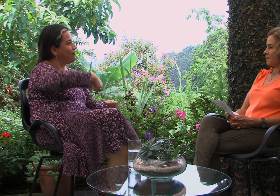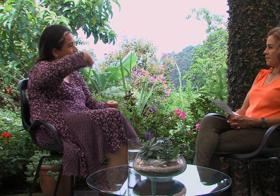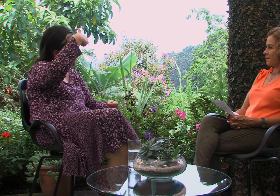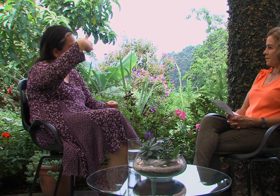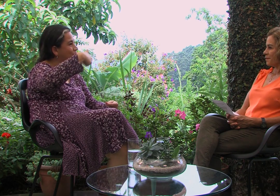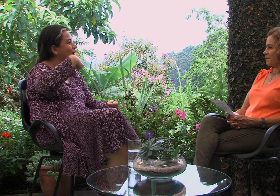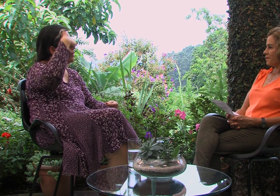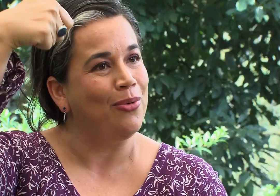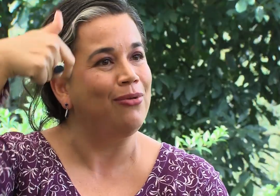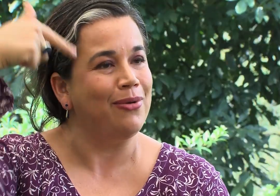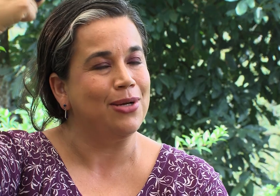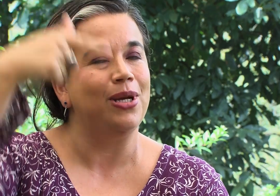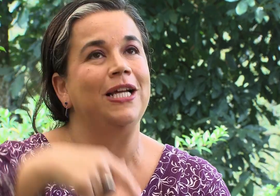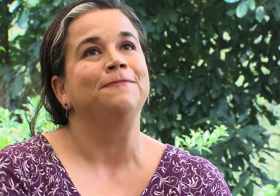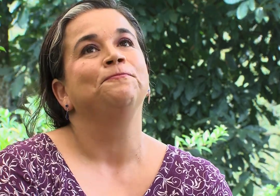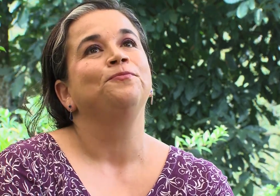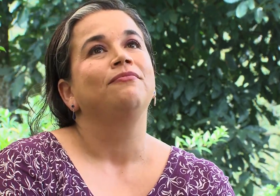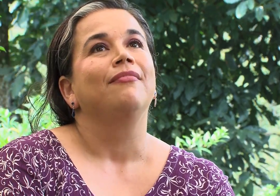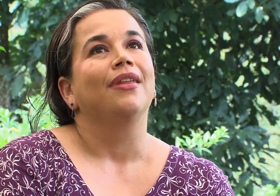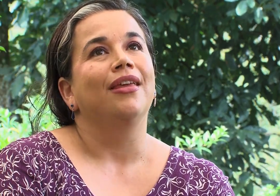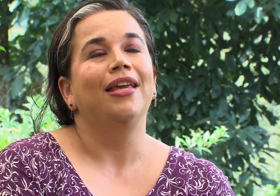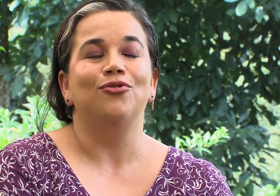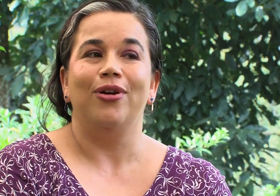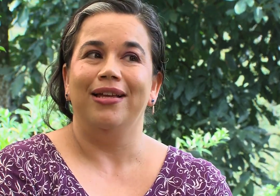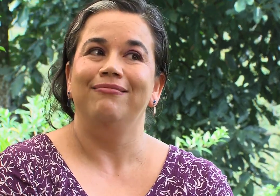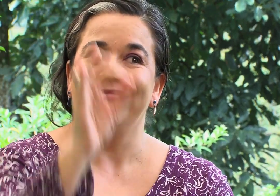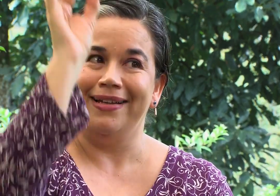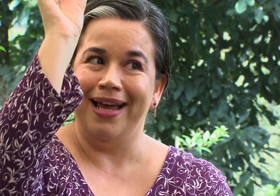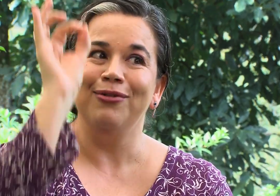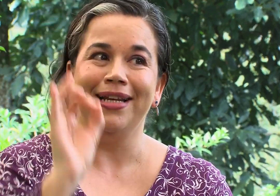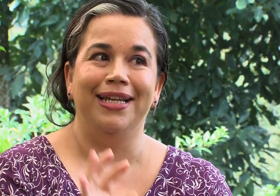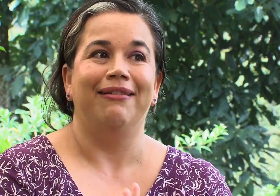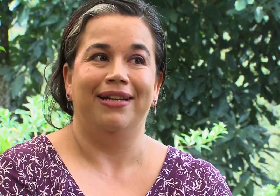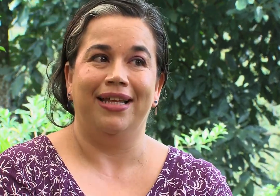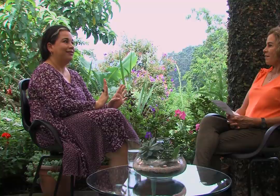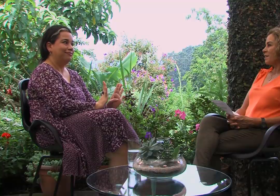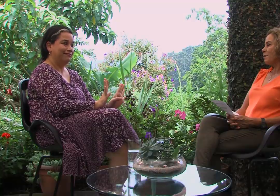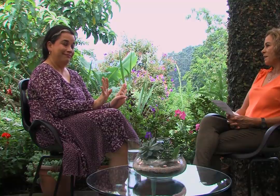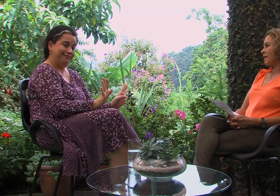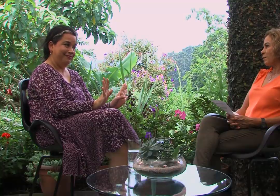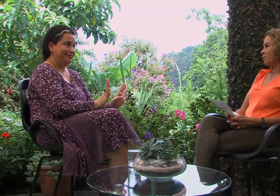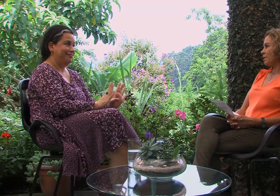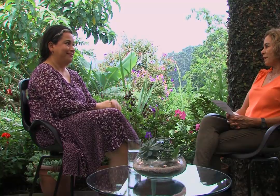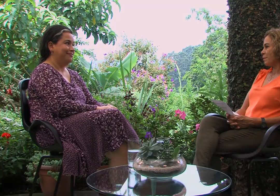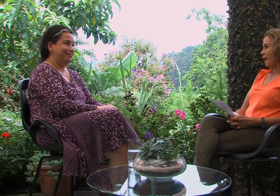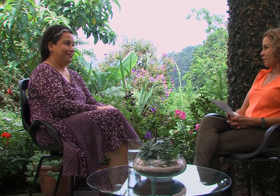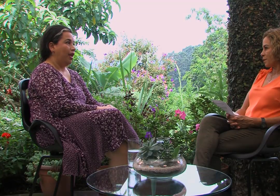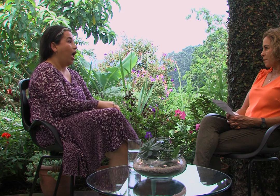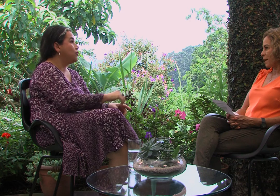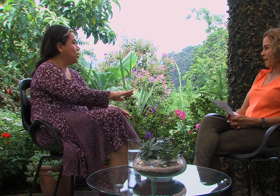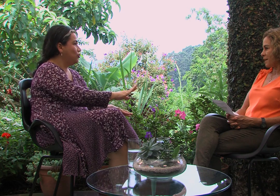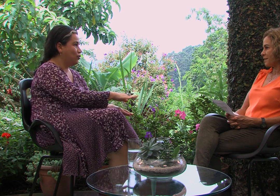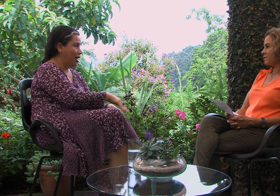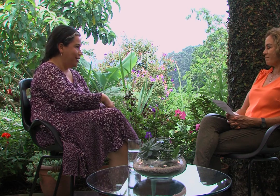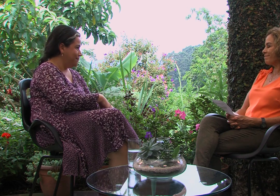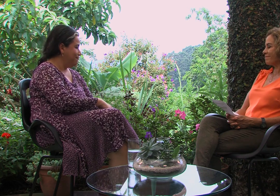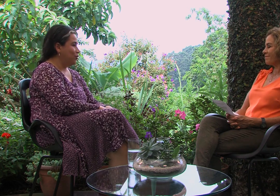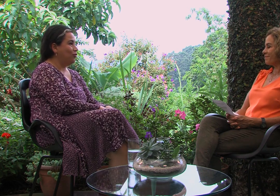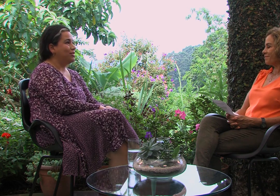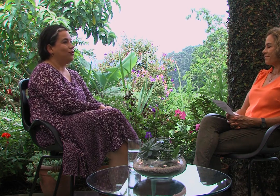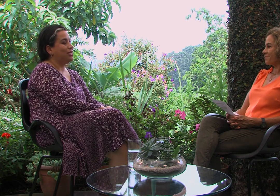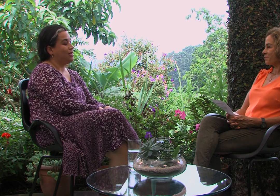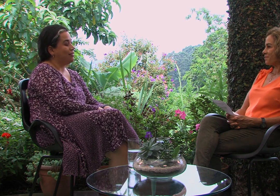no. Arriba hay una mamá, hay una abuela, una bisabuela. Y eso ahí hay una línea, ¿verdad? Y a veces maternamos hermanos, hermanas. Ah, sí, total.